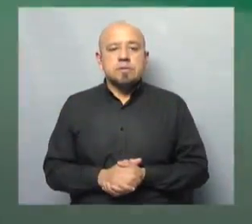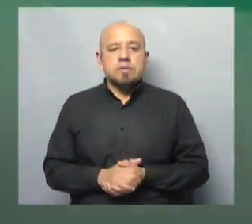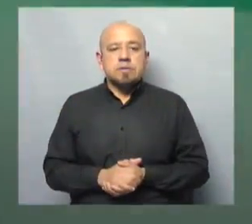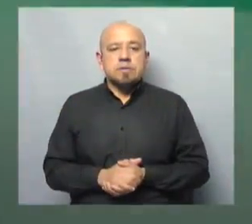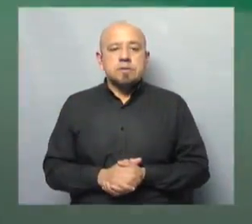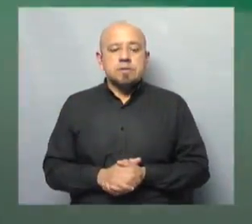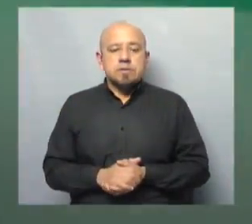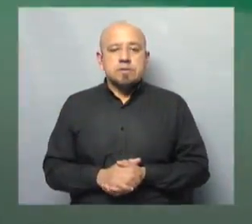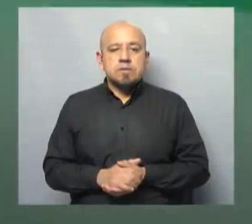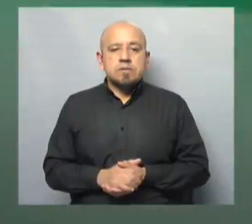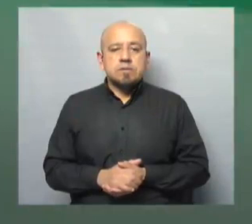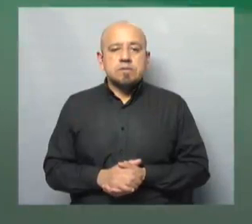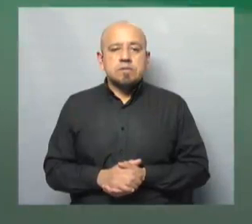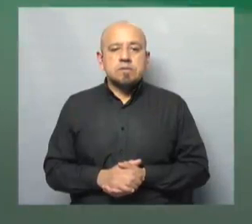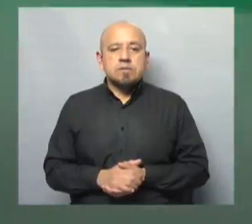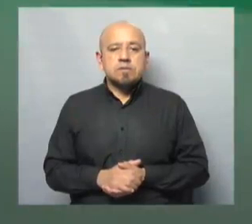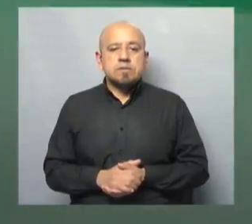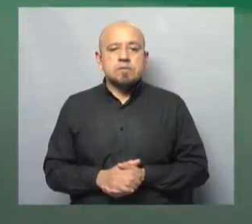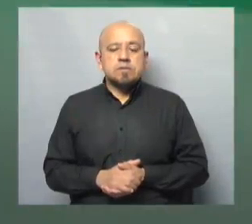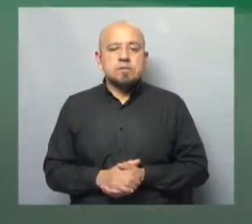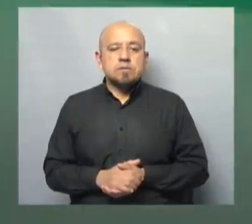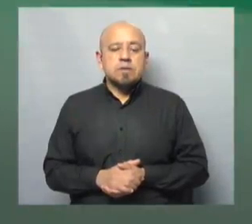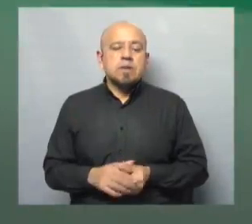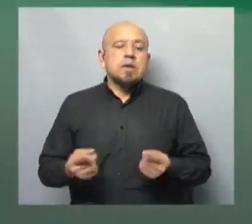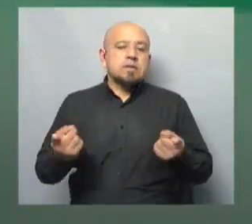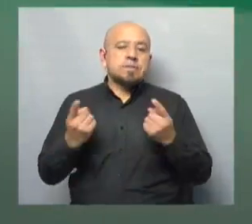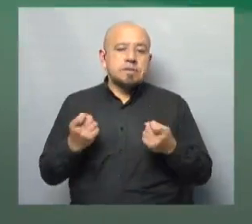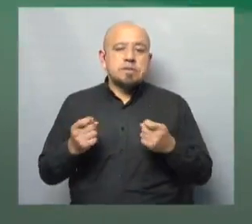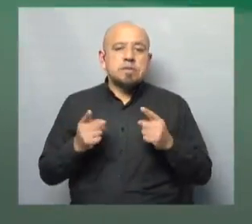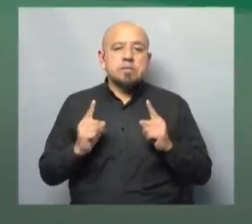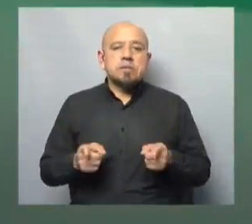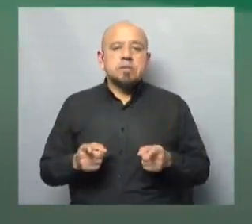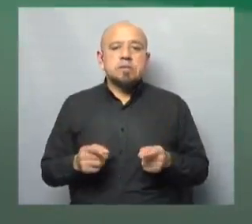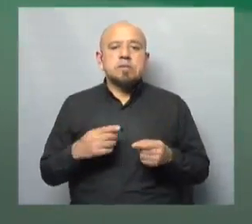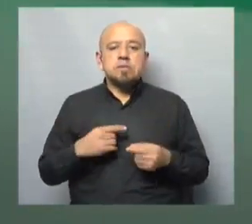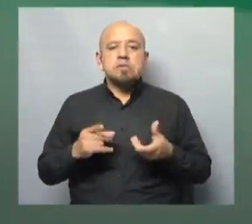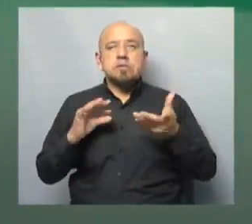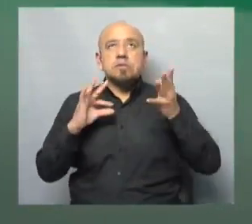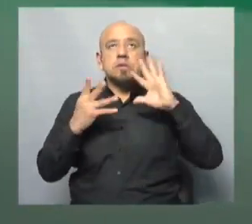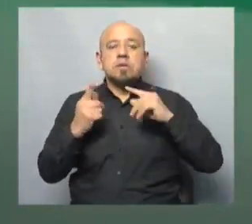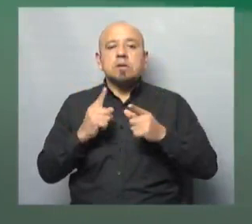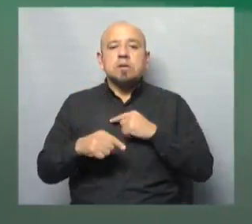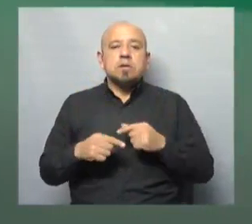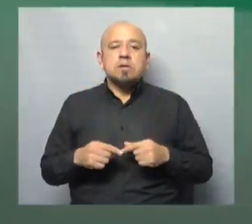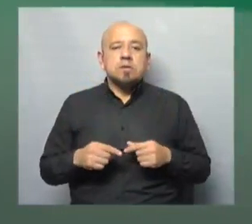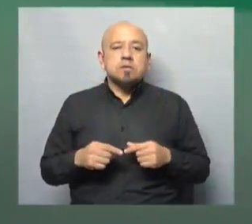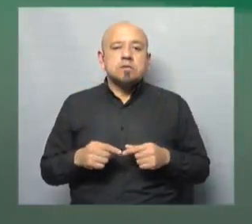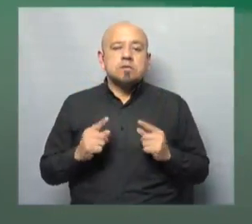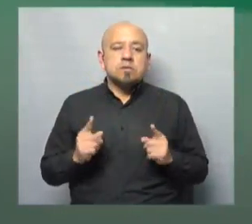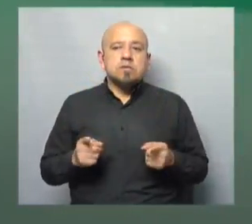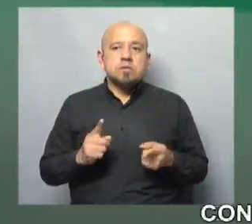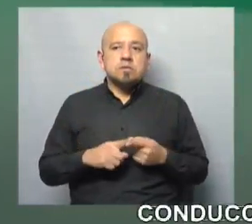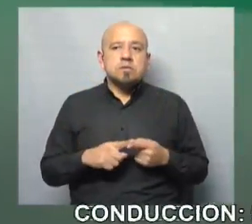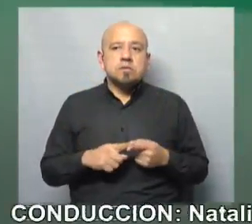se necesita de más de destreza para ir a estas 26 plazas buen tiempo además es cierto es cierto